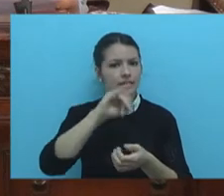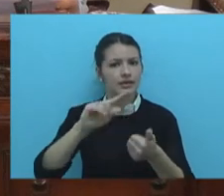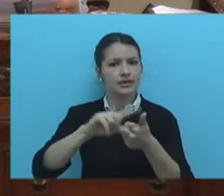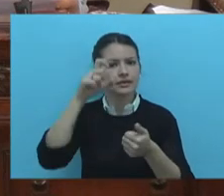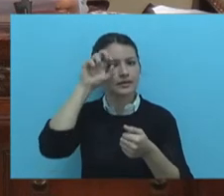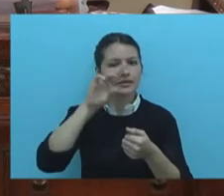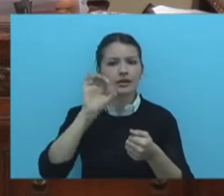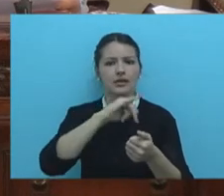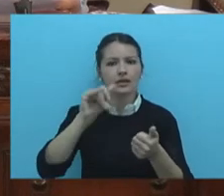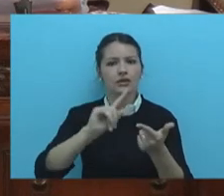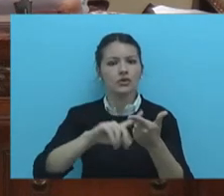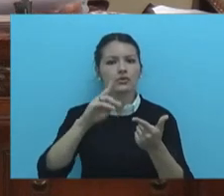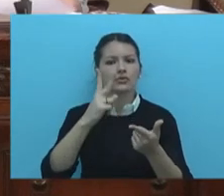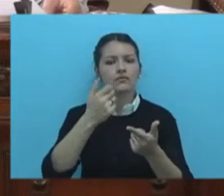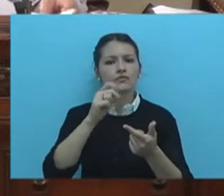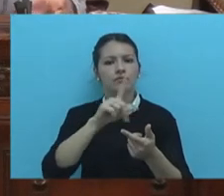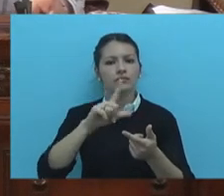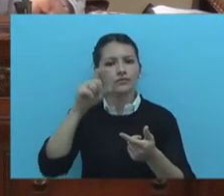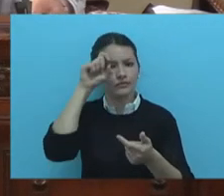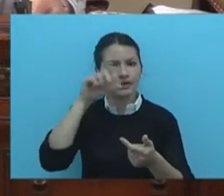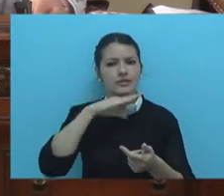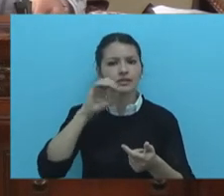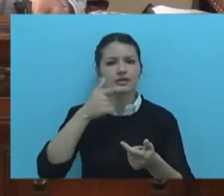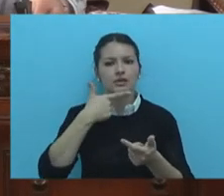Lisandro Vallejos y Jimena Machuca.